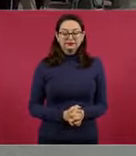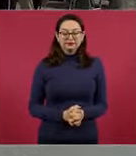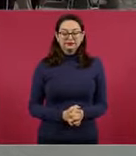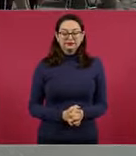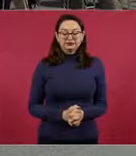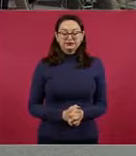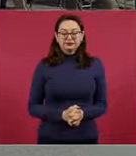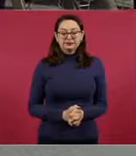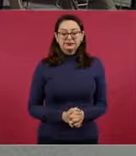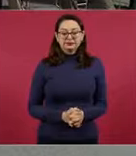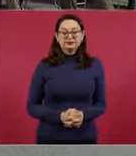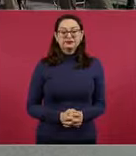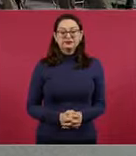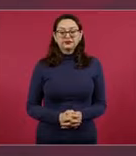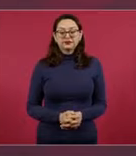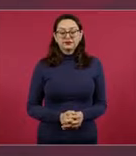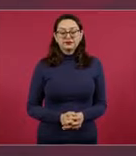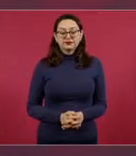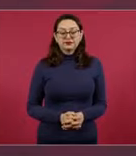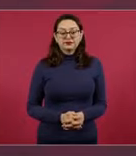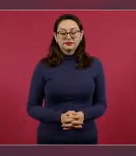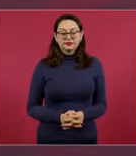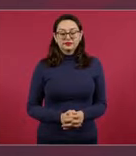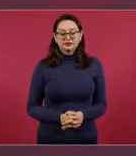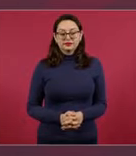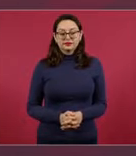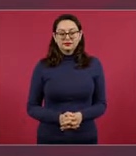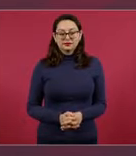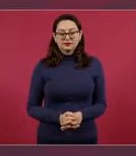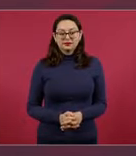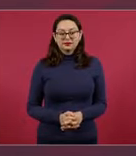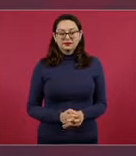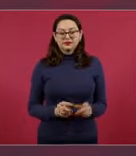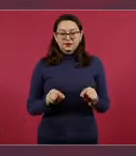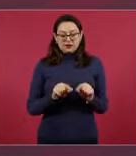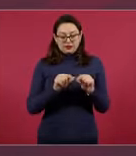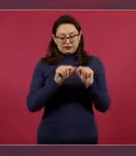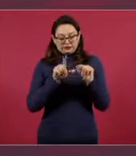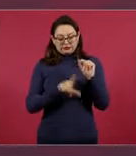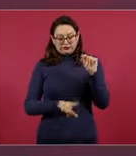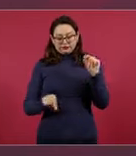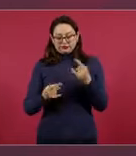los presidentes más ricos de la historia de México.